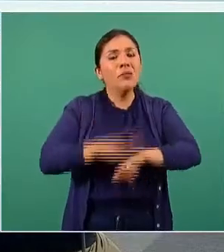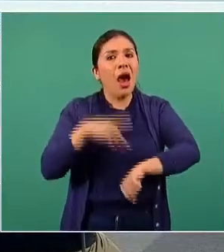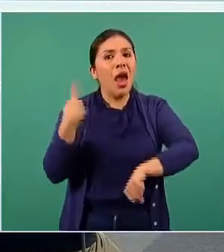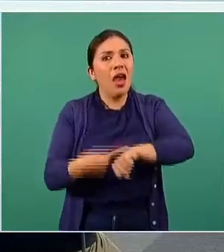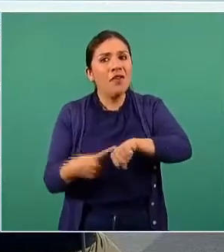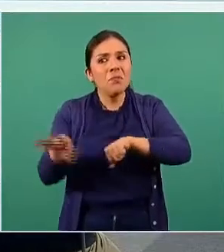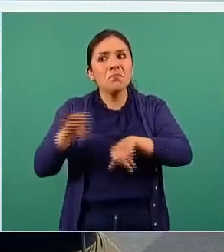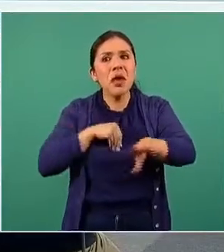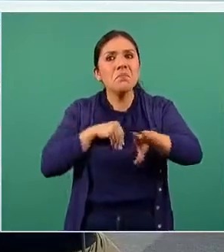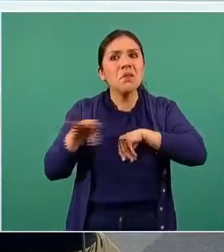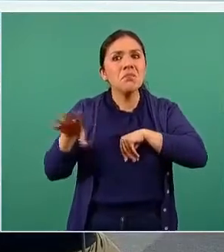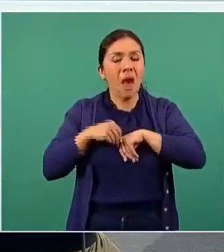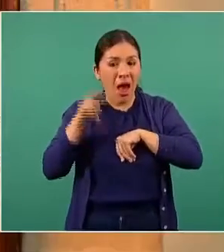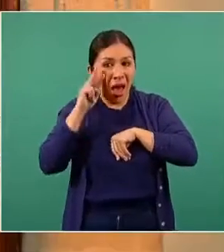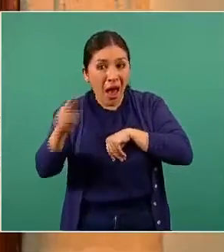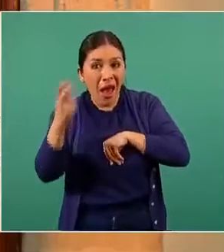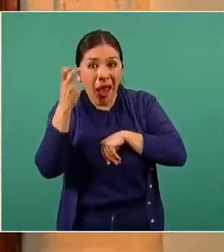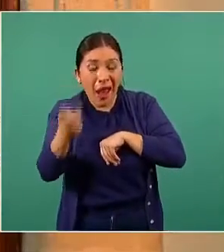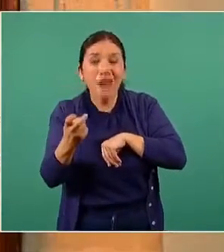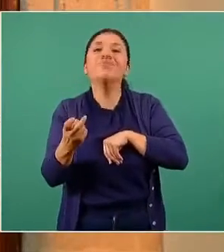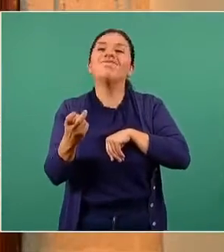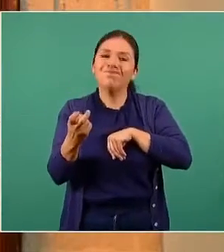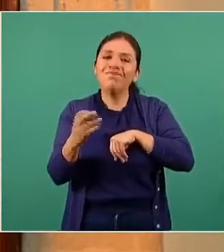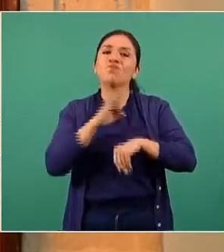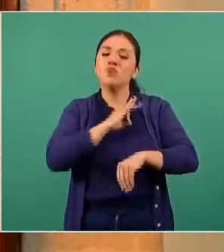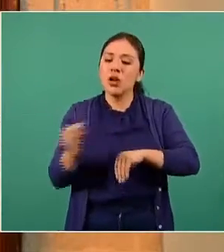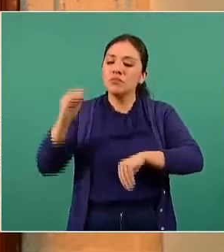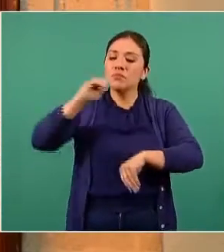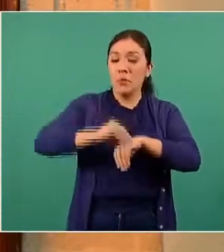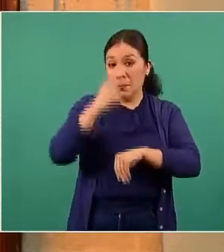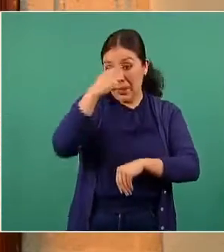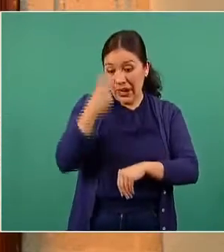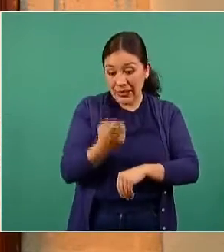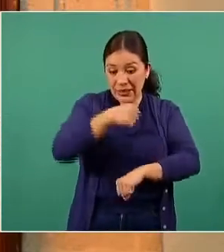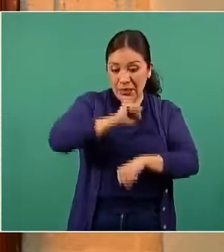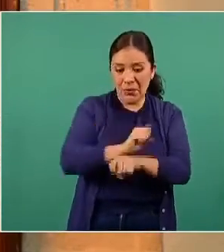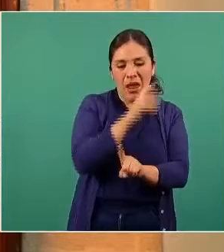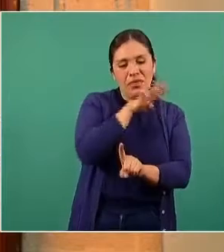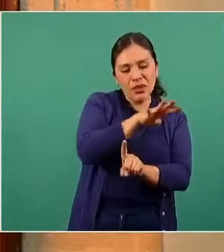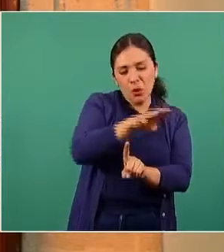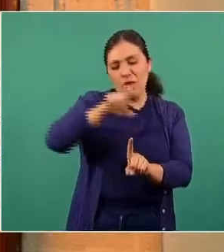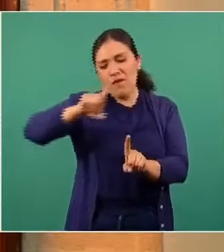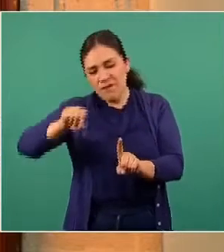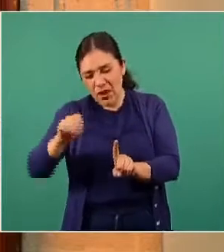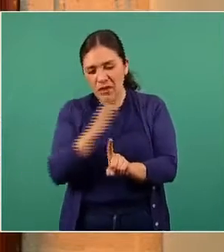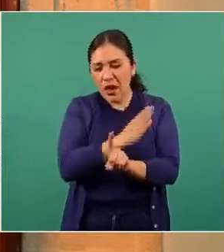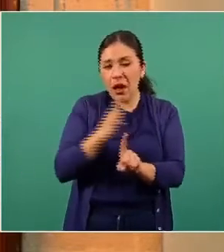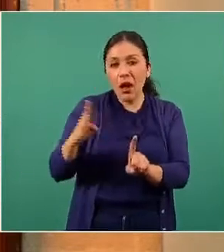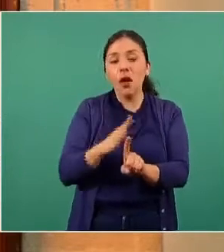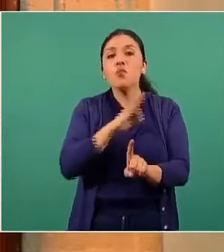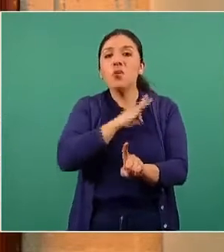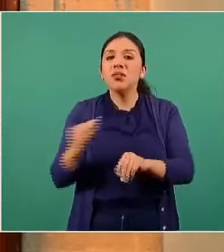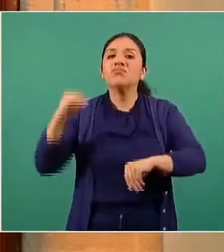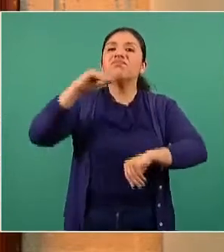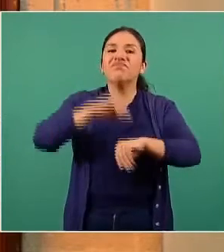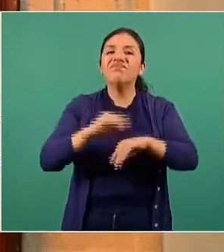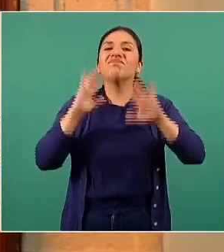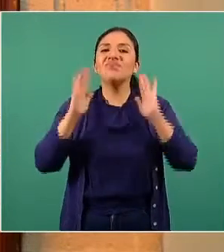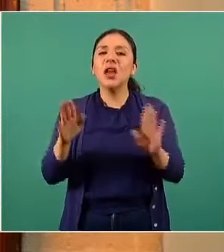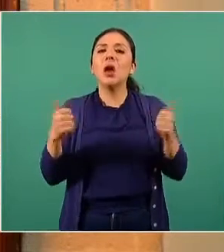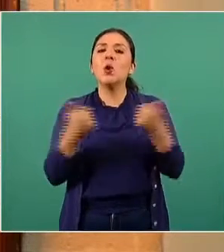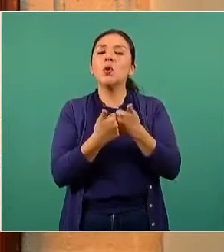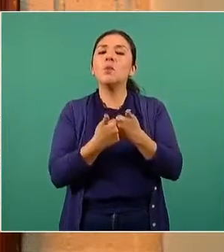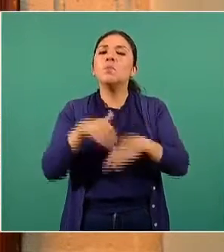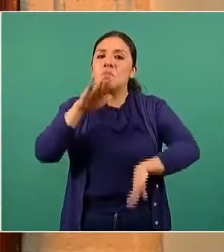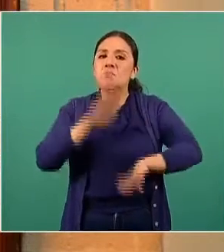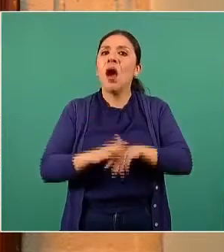estar contribuyendo en esta misma semana entre la 19 y la 20, estar contribuyendo ya con una cantidad,